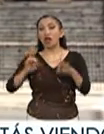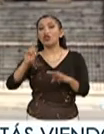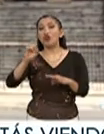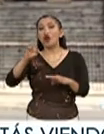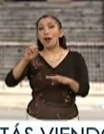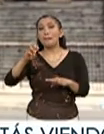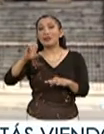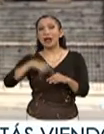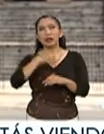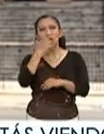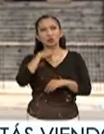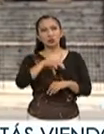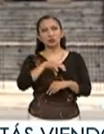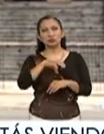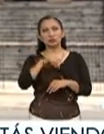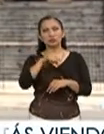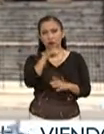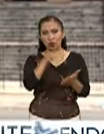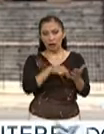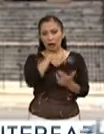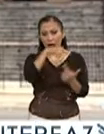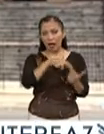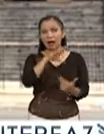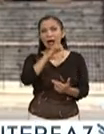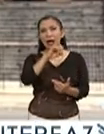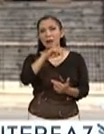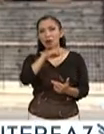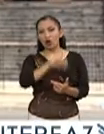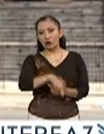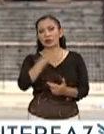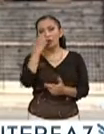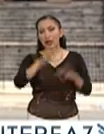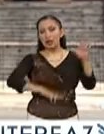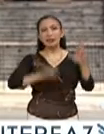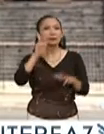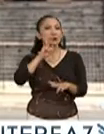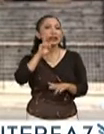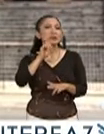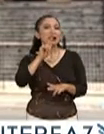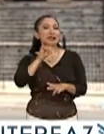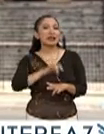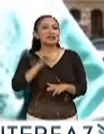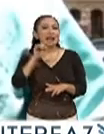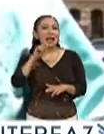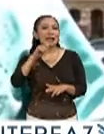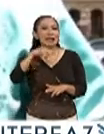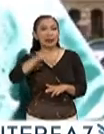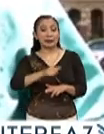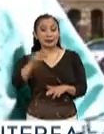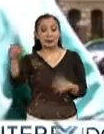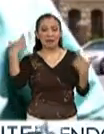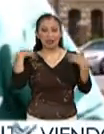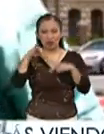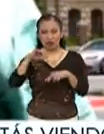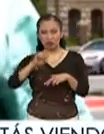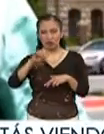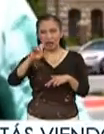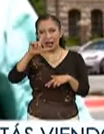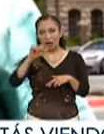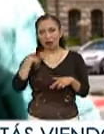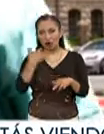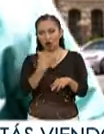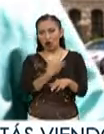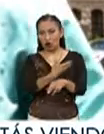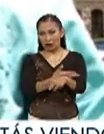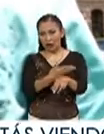Madero y en la región carbonífera está la Escuela Normal Experimental de San Juan de Sabinas. El maestro Jesús de la Garza,